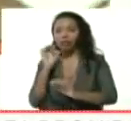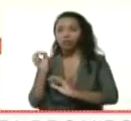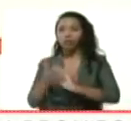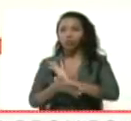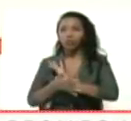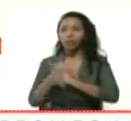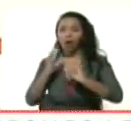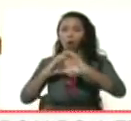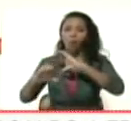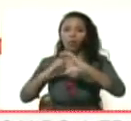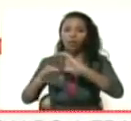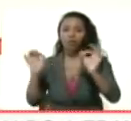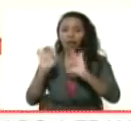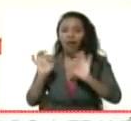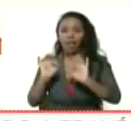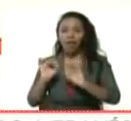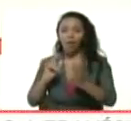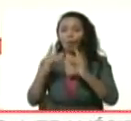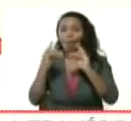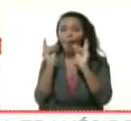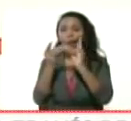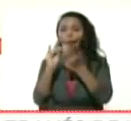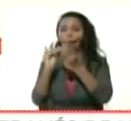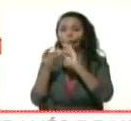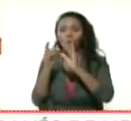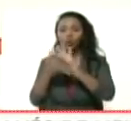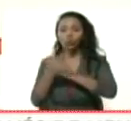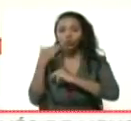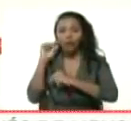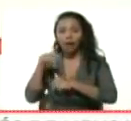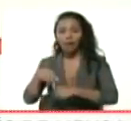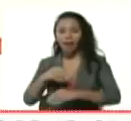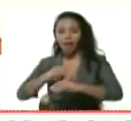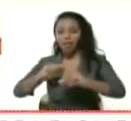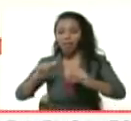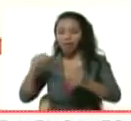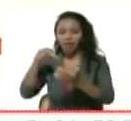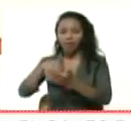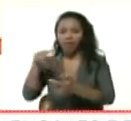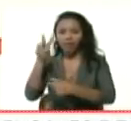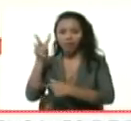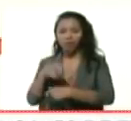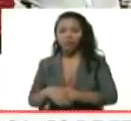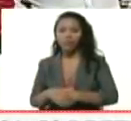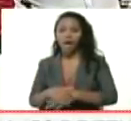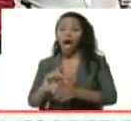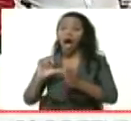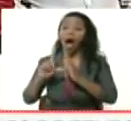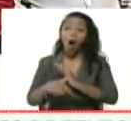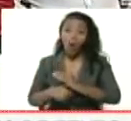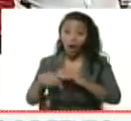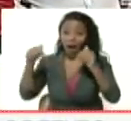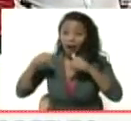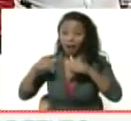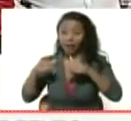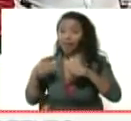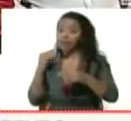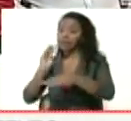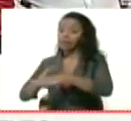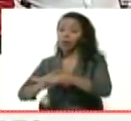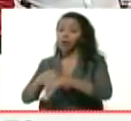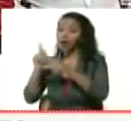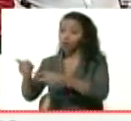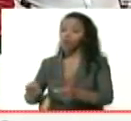de comunicación, satelital, o sea, tendrán que poner pie en la tierra. Ahí veremos. Ahora, los que están aquí, que llamaron al ataque, que asuman